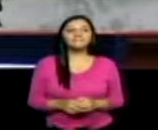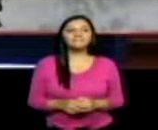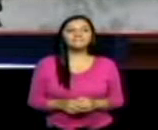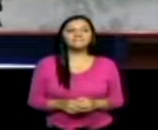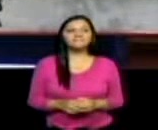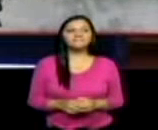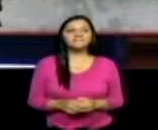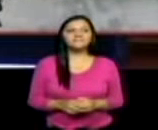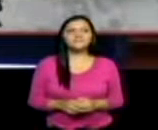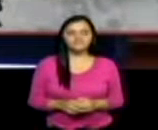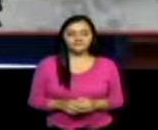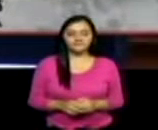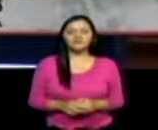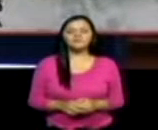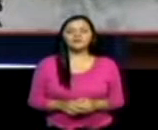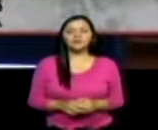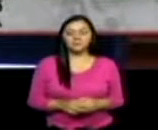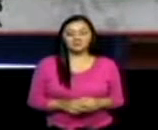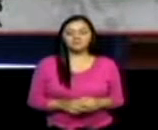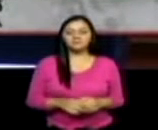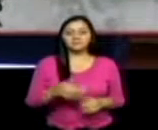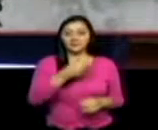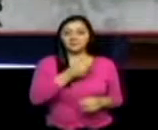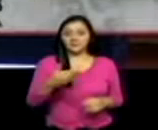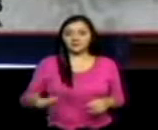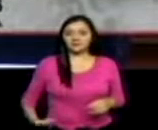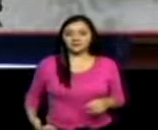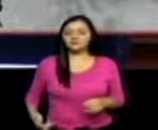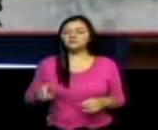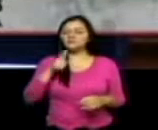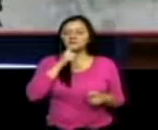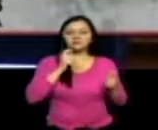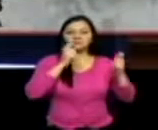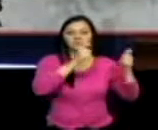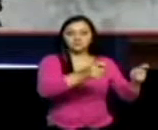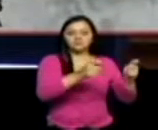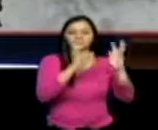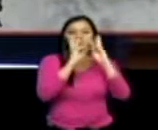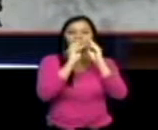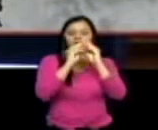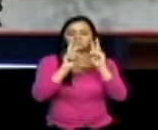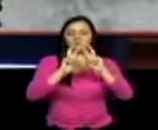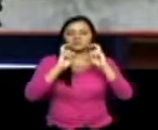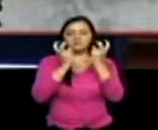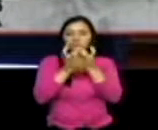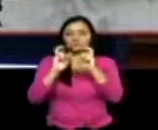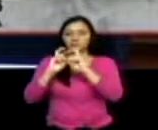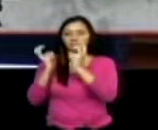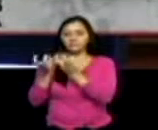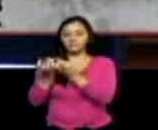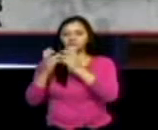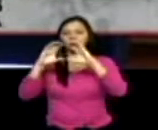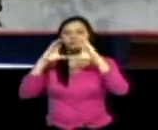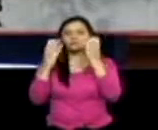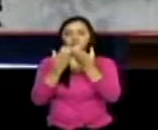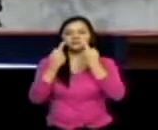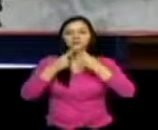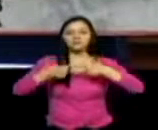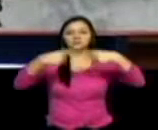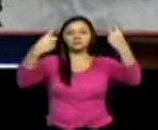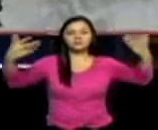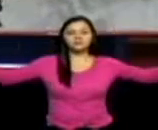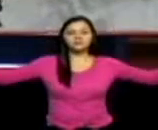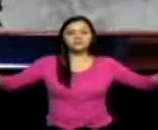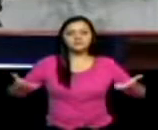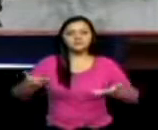La presidencia propone al pleno la designación de los congresistas que integrarán las comisiones de anuncio y de recibo